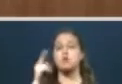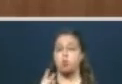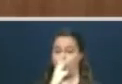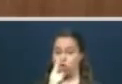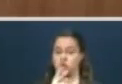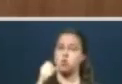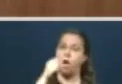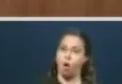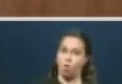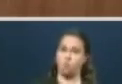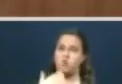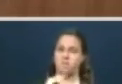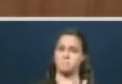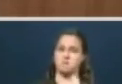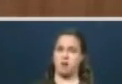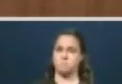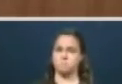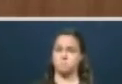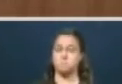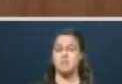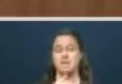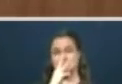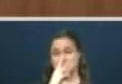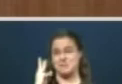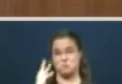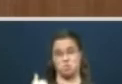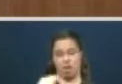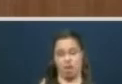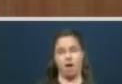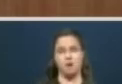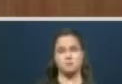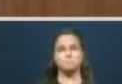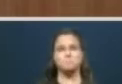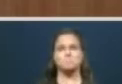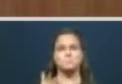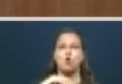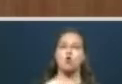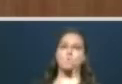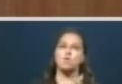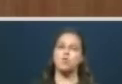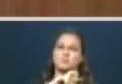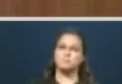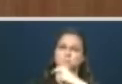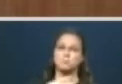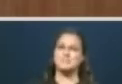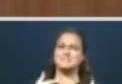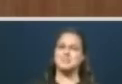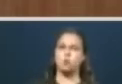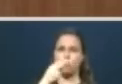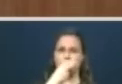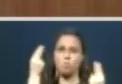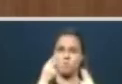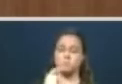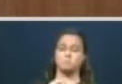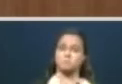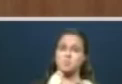años en los tres últimos por otro lado hemos impulsado un proceso de reestructuración del sistema del sector público que ha supuesto